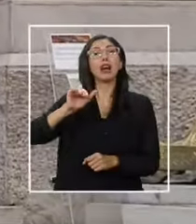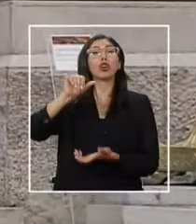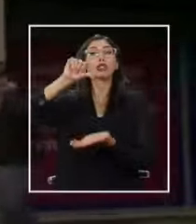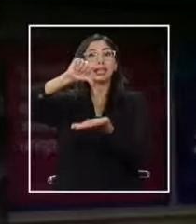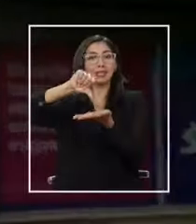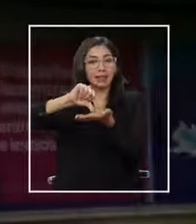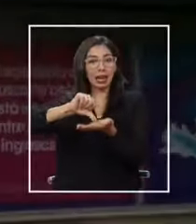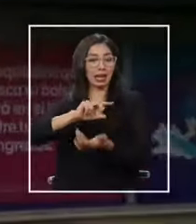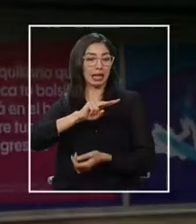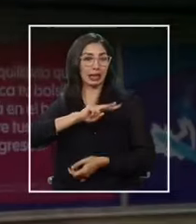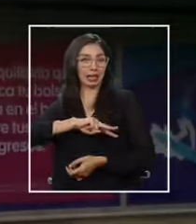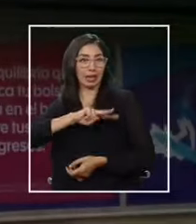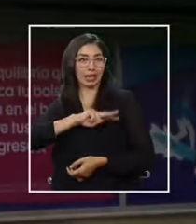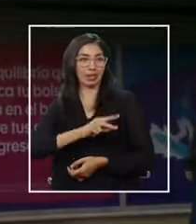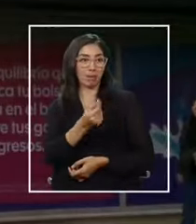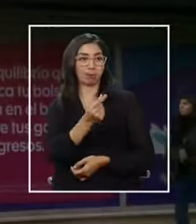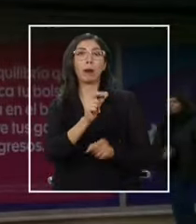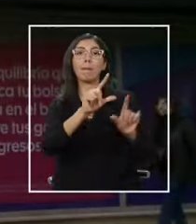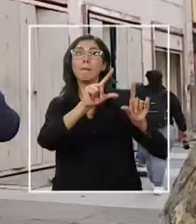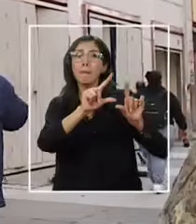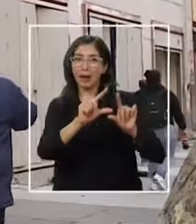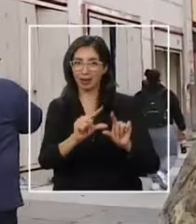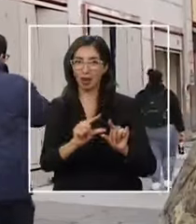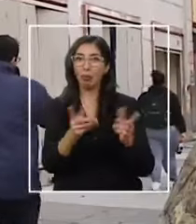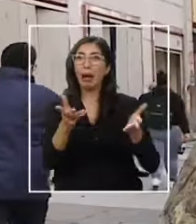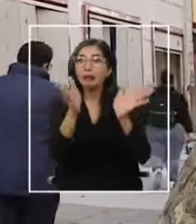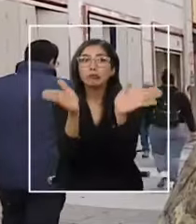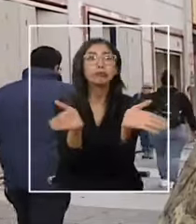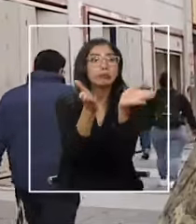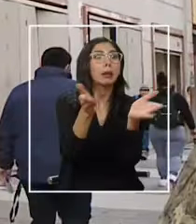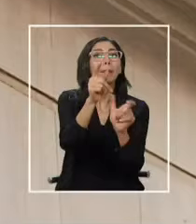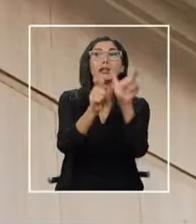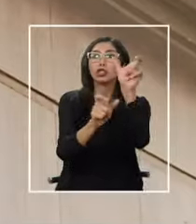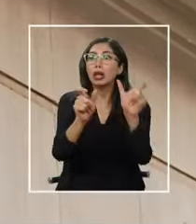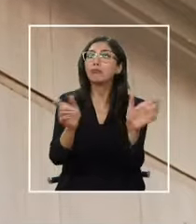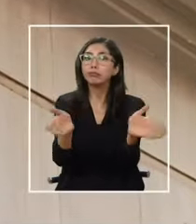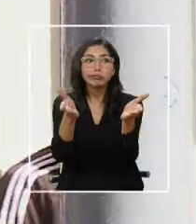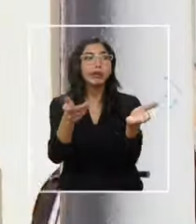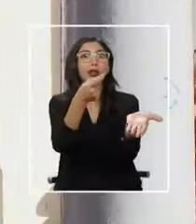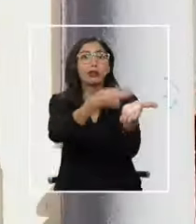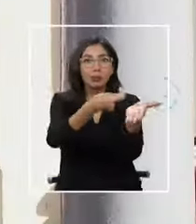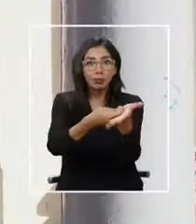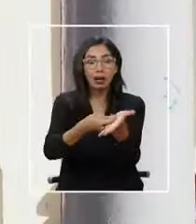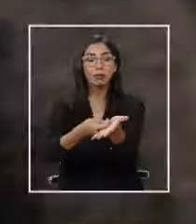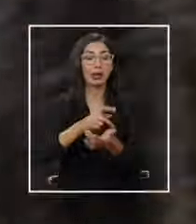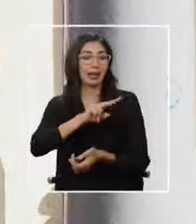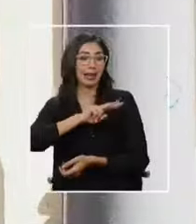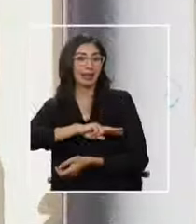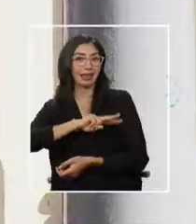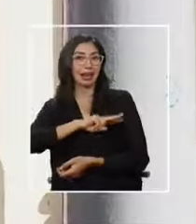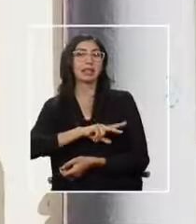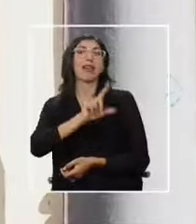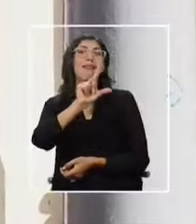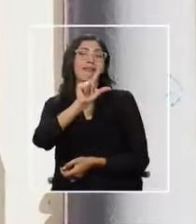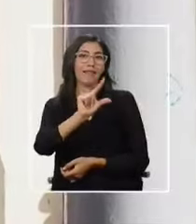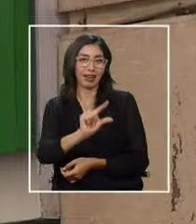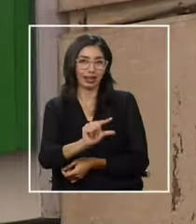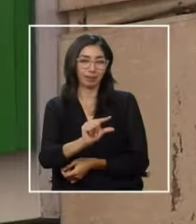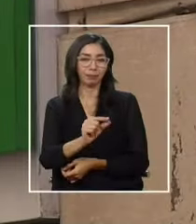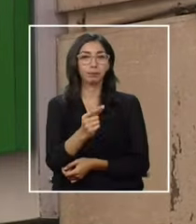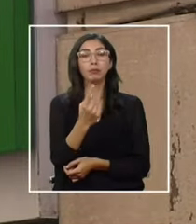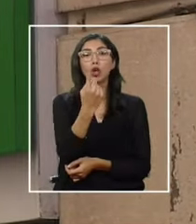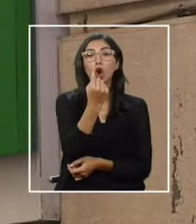Con la idea de estimular el consumo de los chilenos, ha comenzado a reducir con fuerza la tasa de interés rectora de la economía. Desde